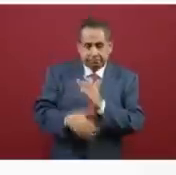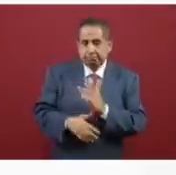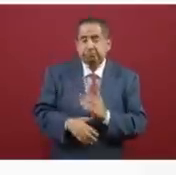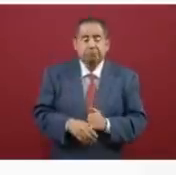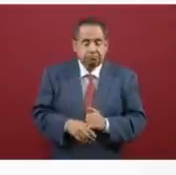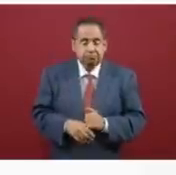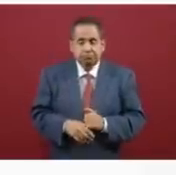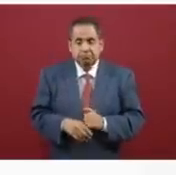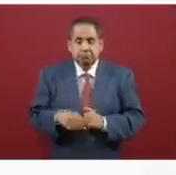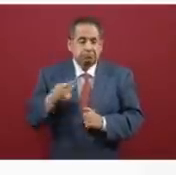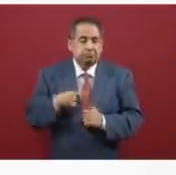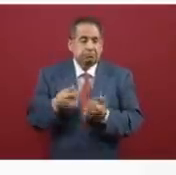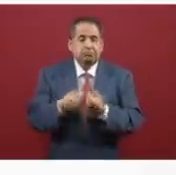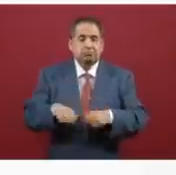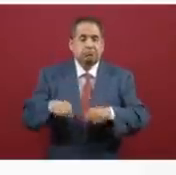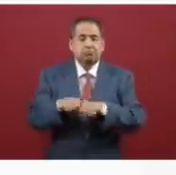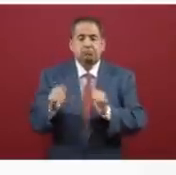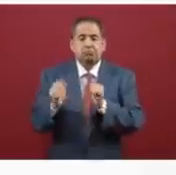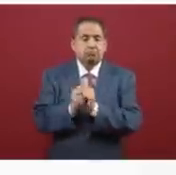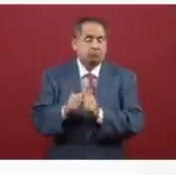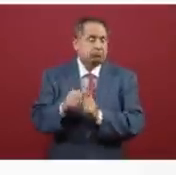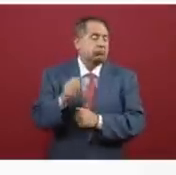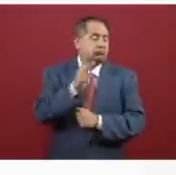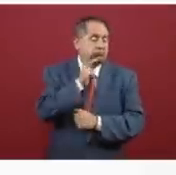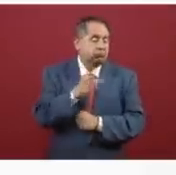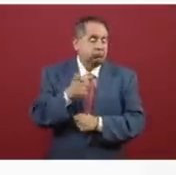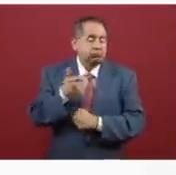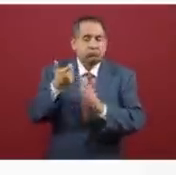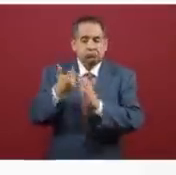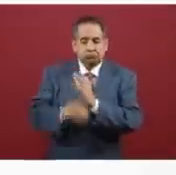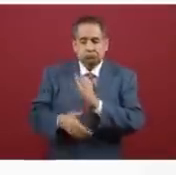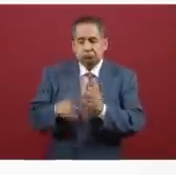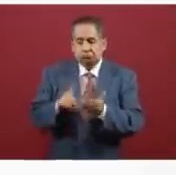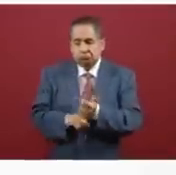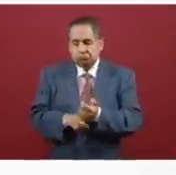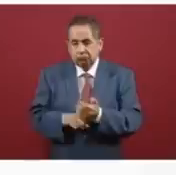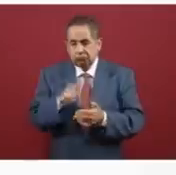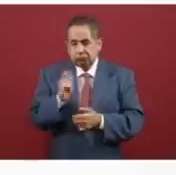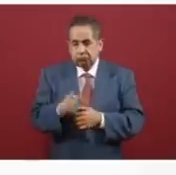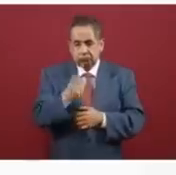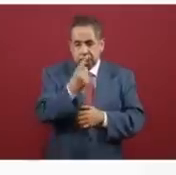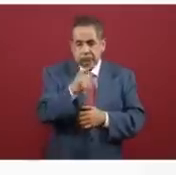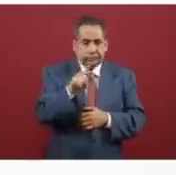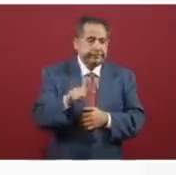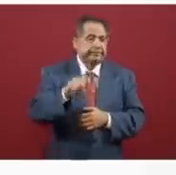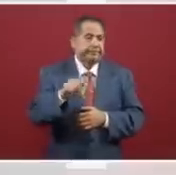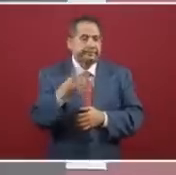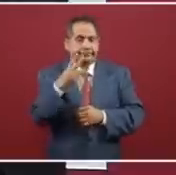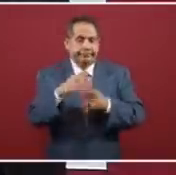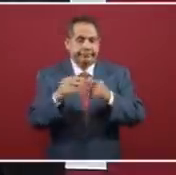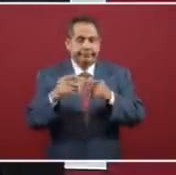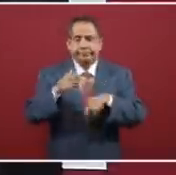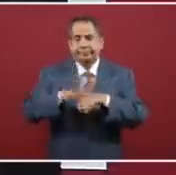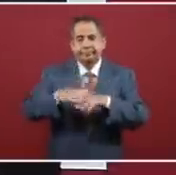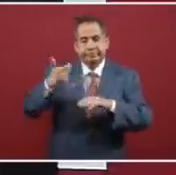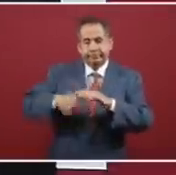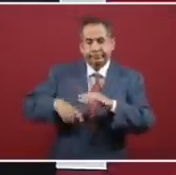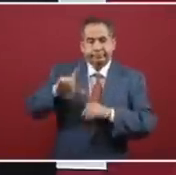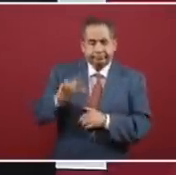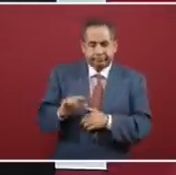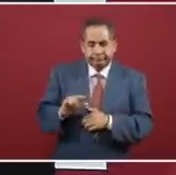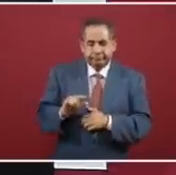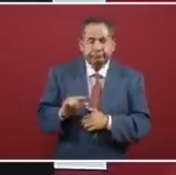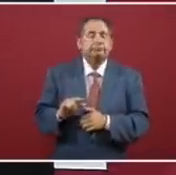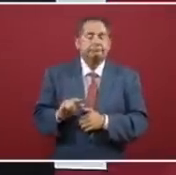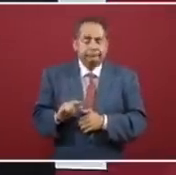económico los franquiciatarios de pemex están marcando con un diferencial de 173 un peso 73 centavos